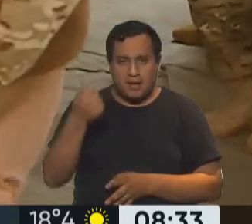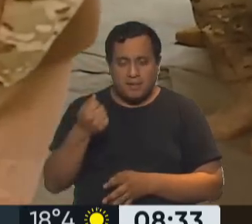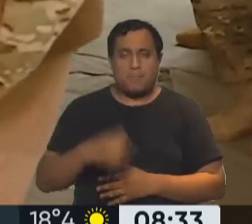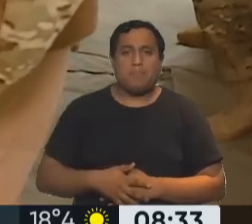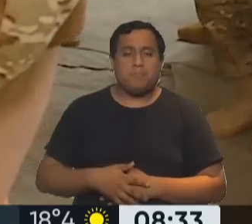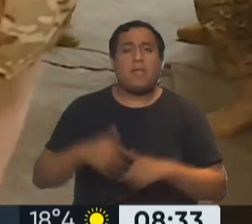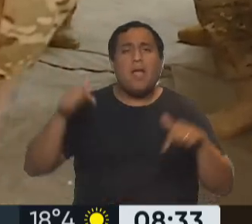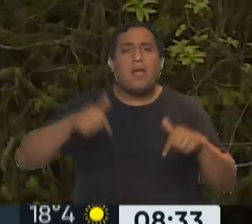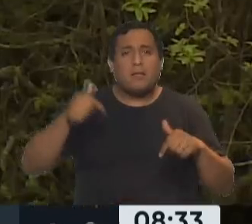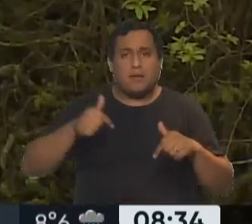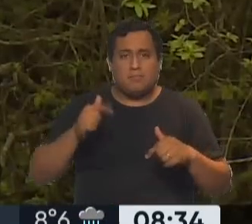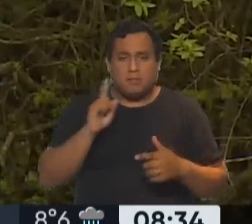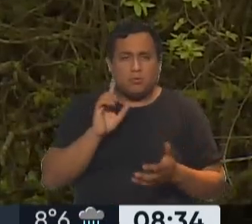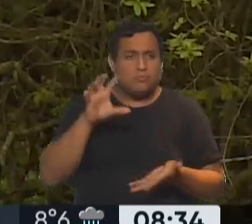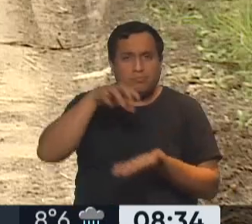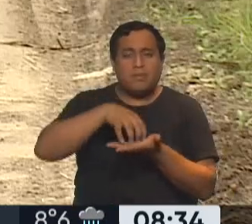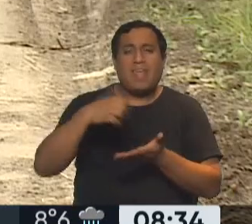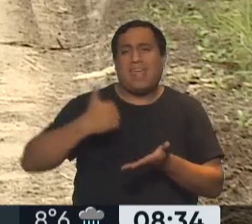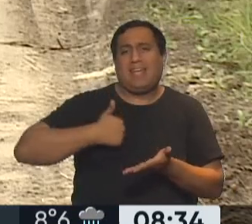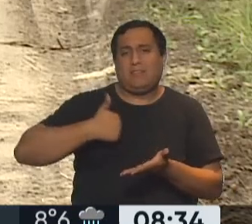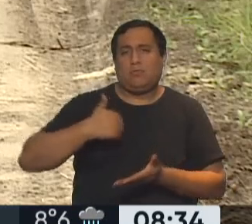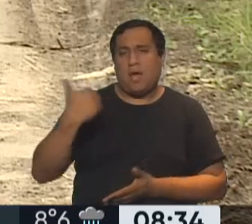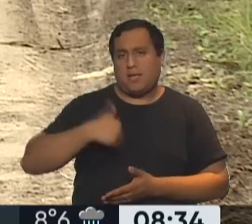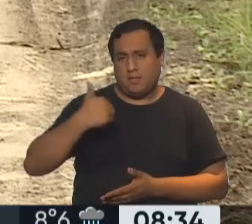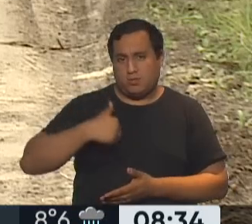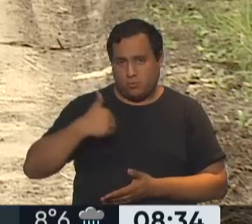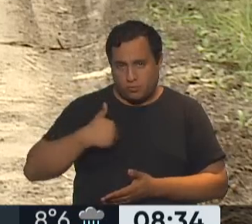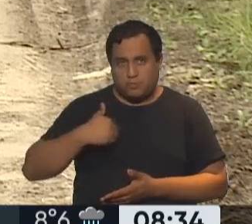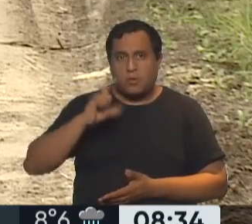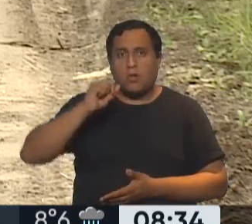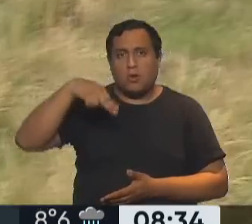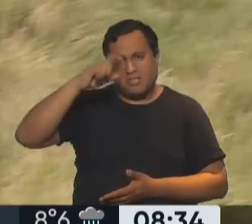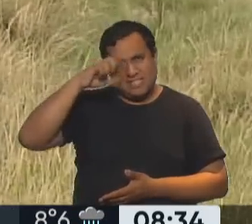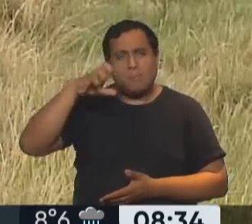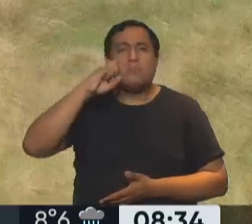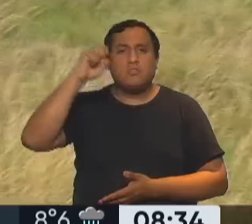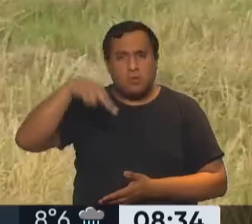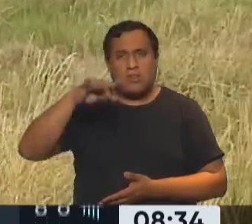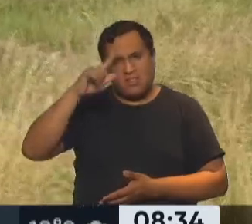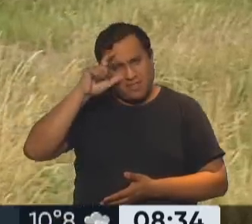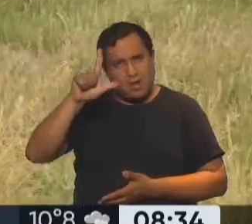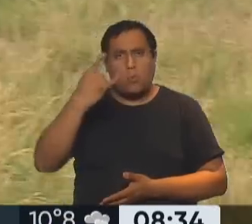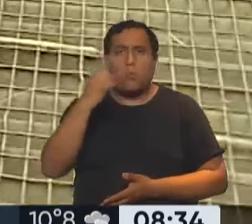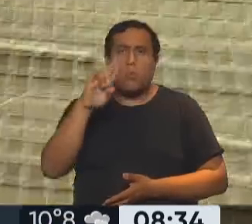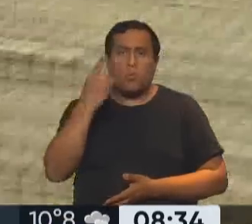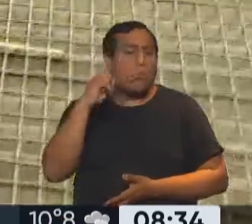Estamos en la guarnición del ejército argentino en Concepción del Uruguay, provincia de Entre